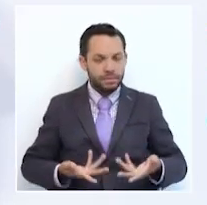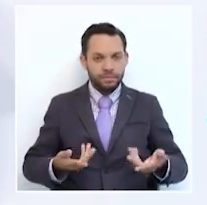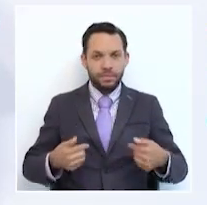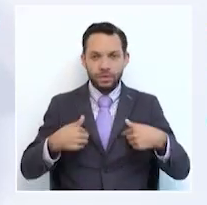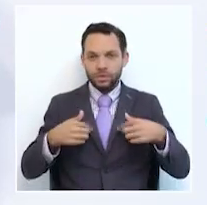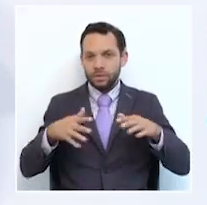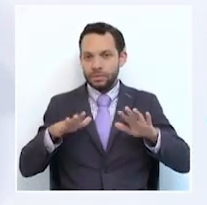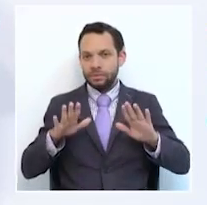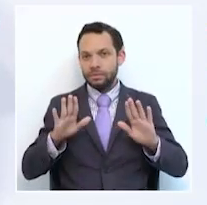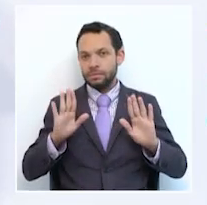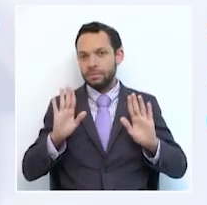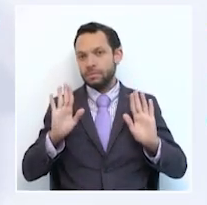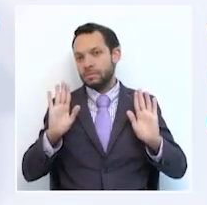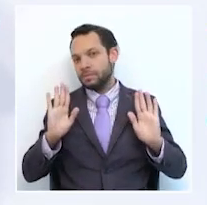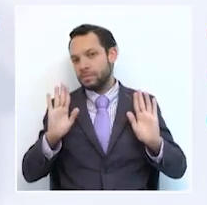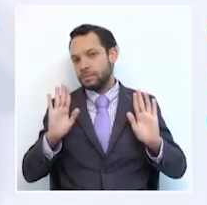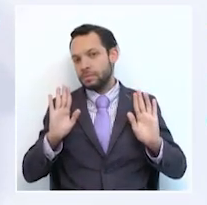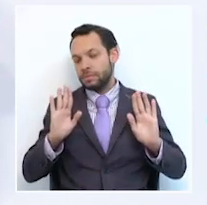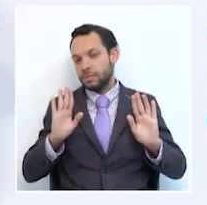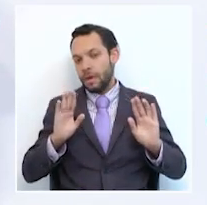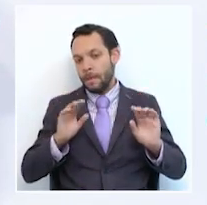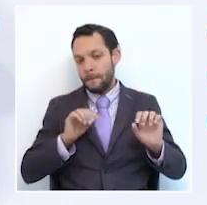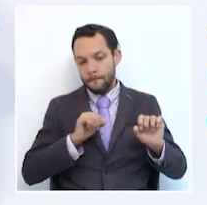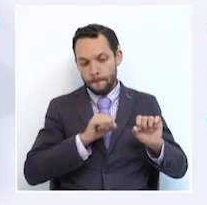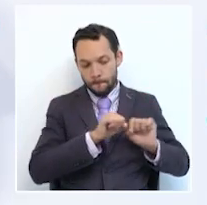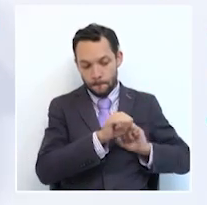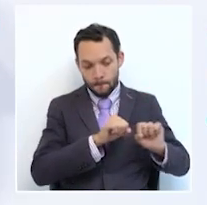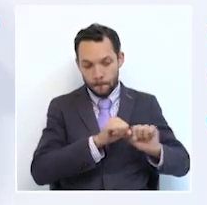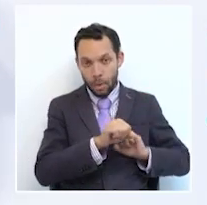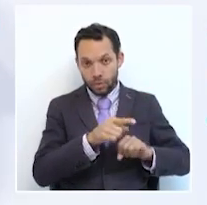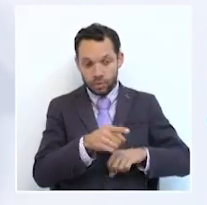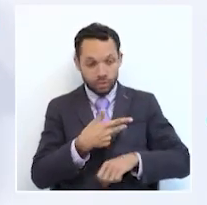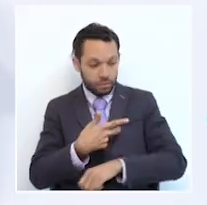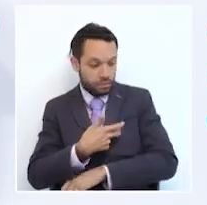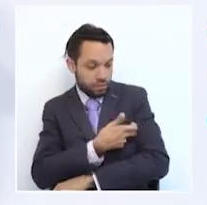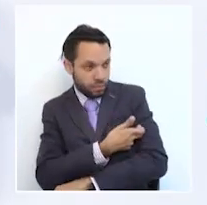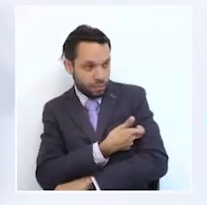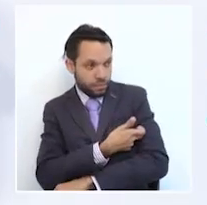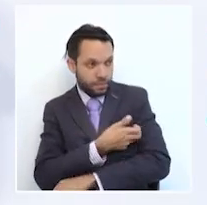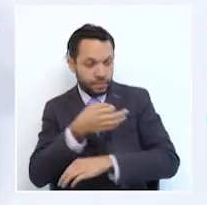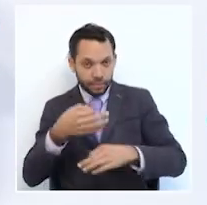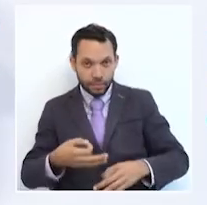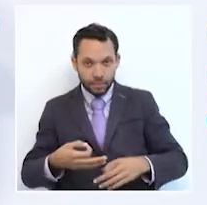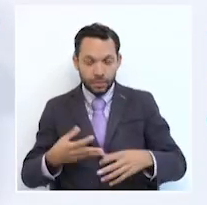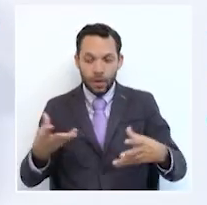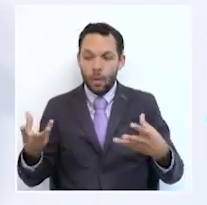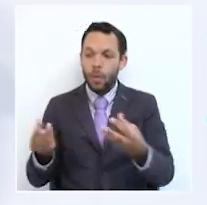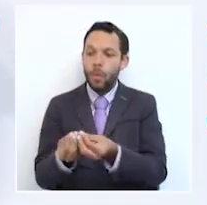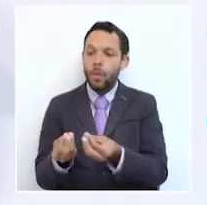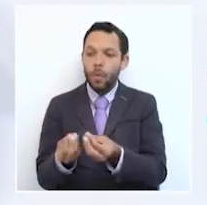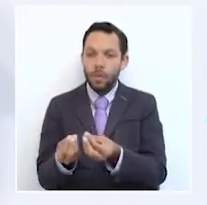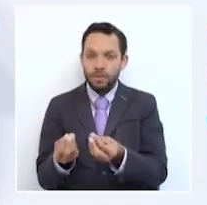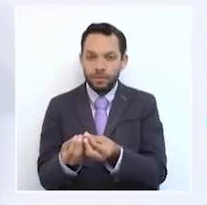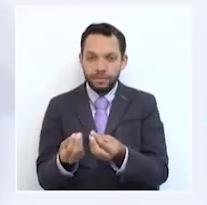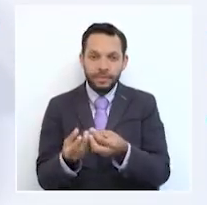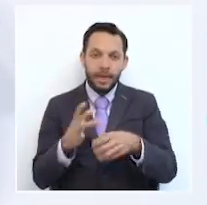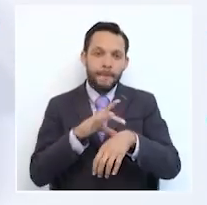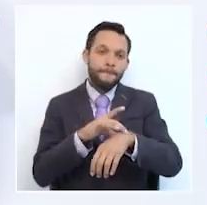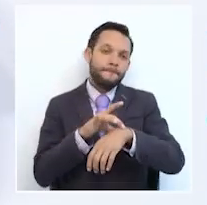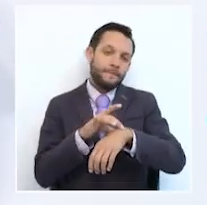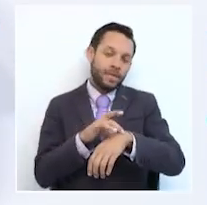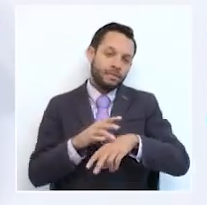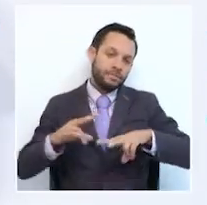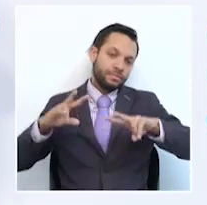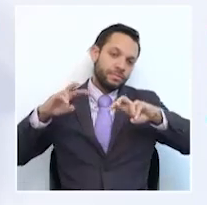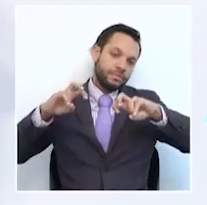yo nunca he que yo le aplicaran hormonas y me tocó reunirme con varios médicos e investigar y a